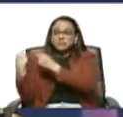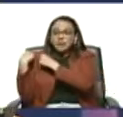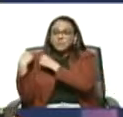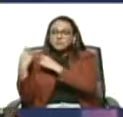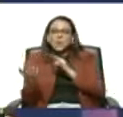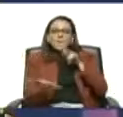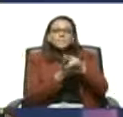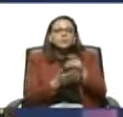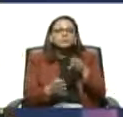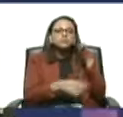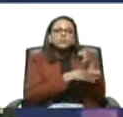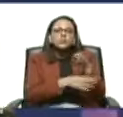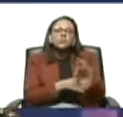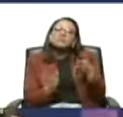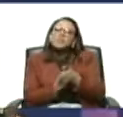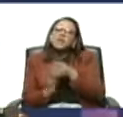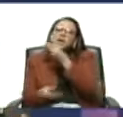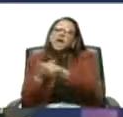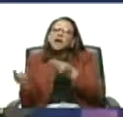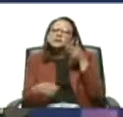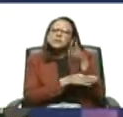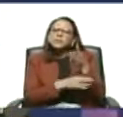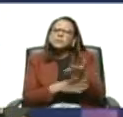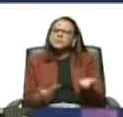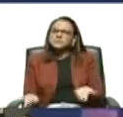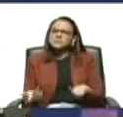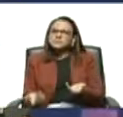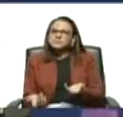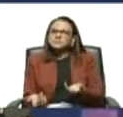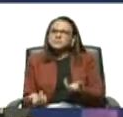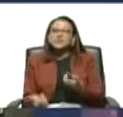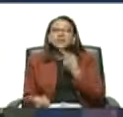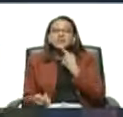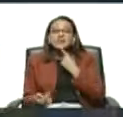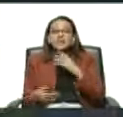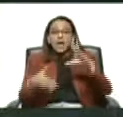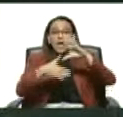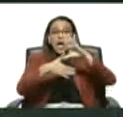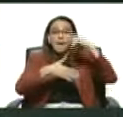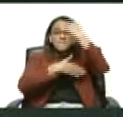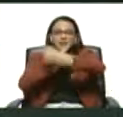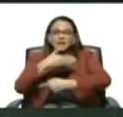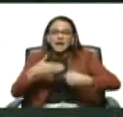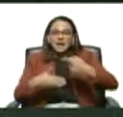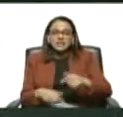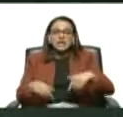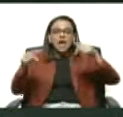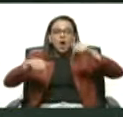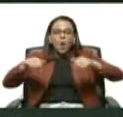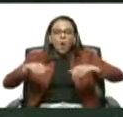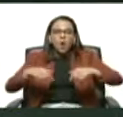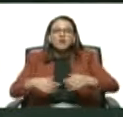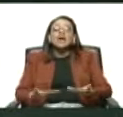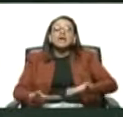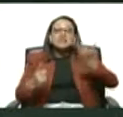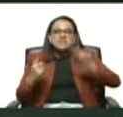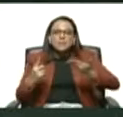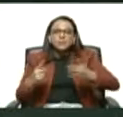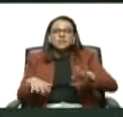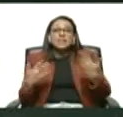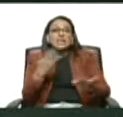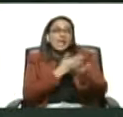otras cosas ha dicho lo siguiente, voy a citar textual: América Latina es hoy más relevante que en el